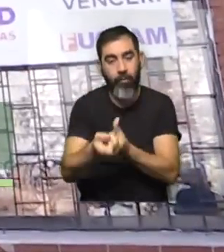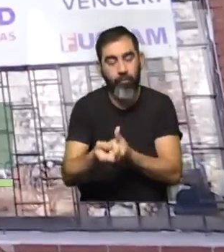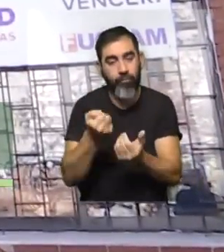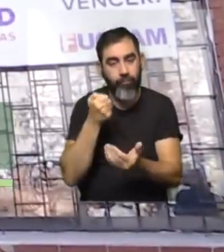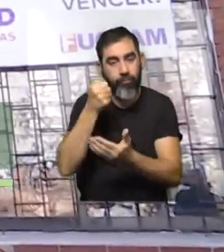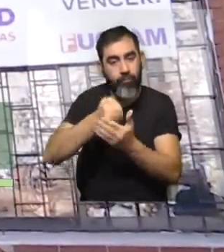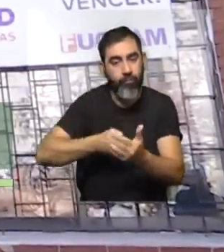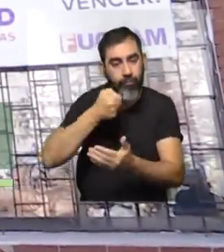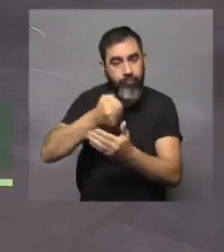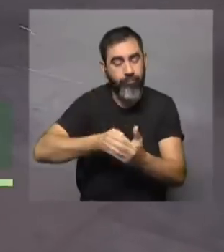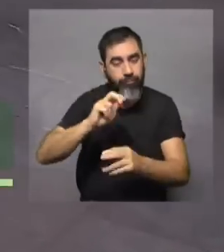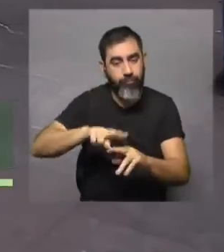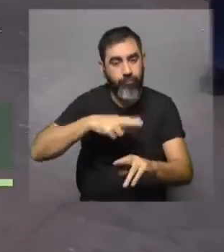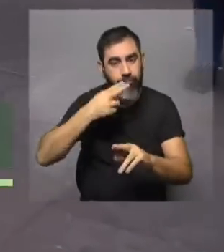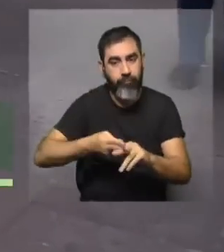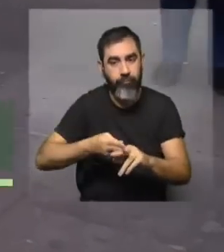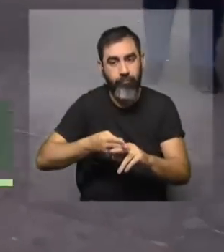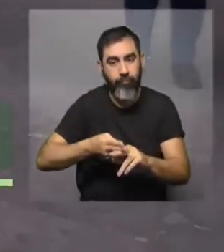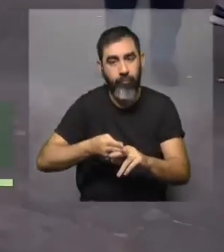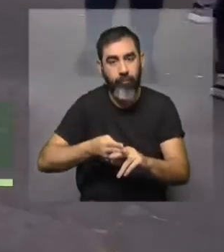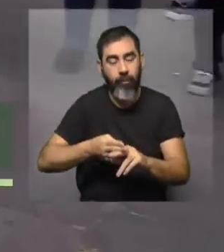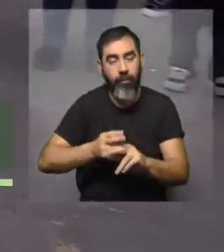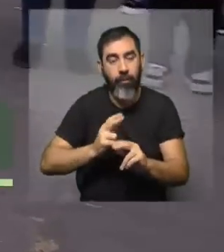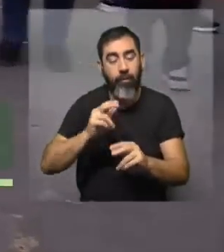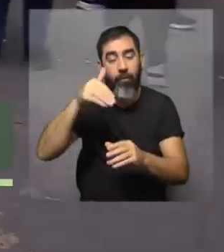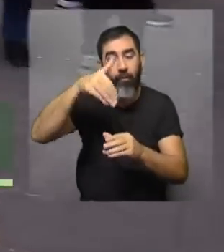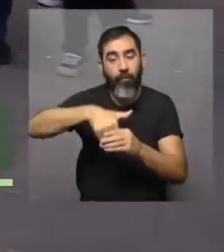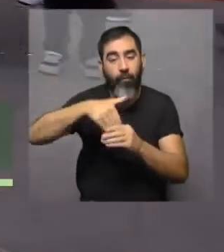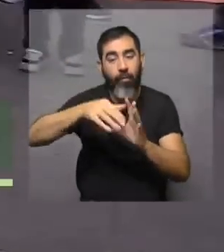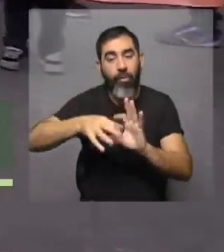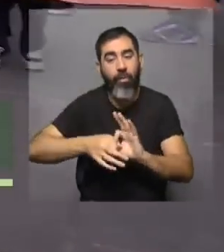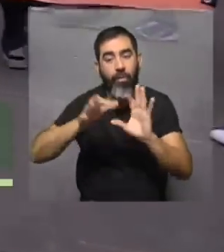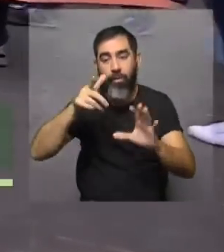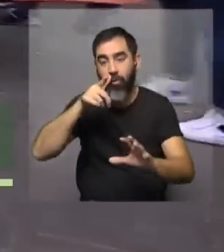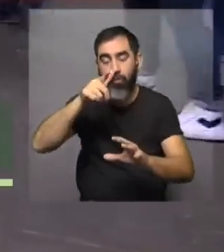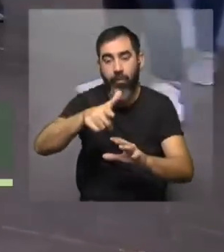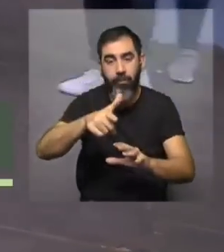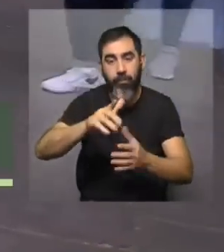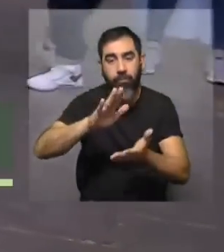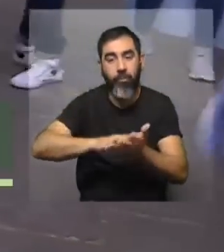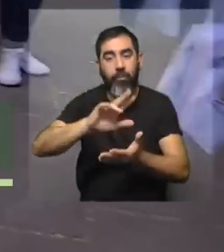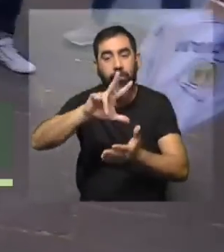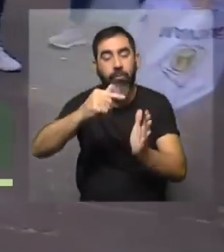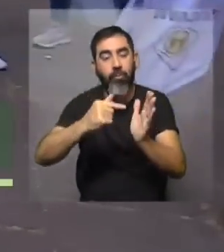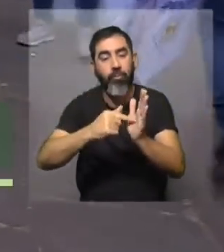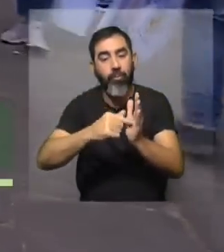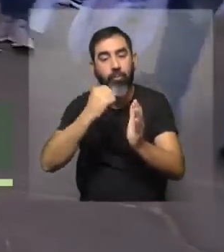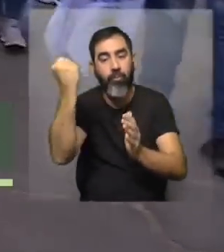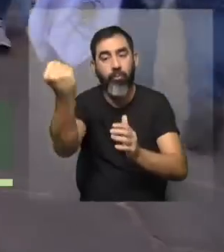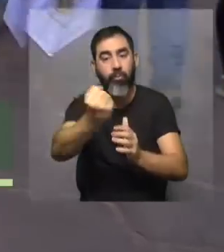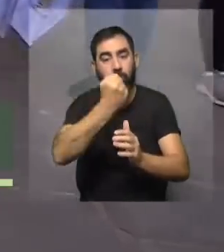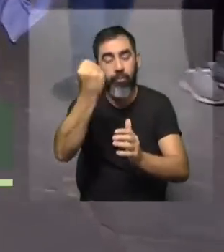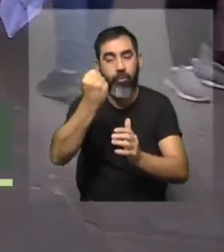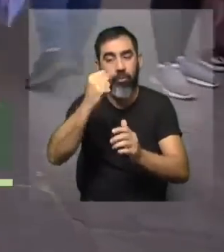lucha del pueblo uruguayo que permita que el soberano se exprese a través de una democracia directa sobre los tres puntos centrales de la iniciativa